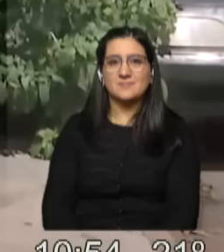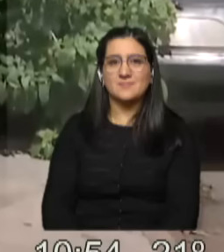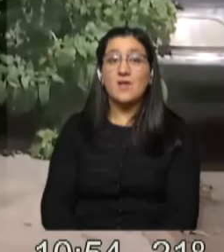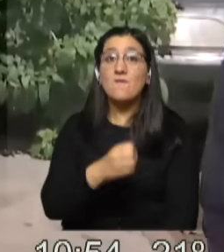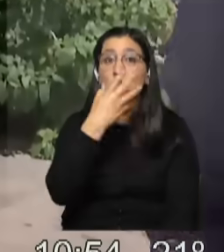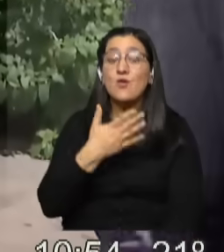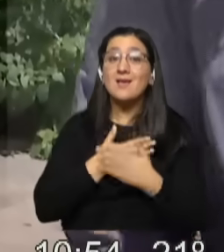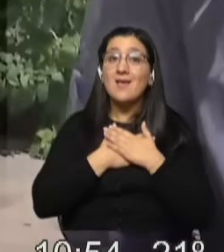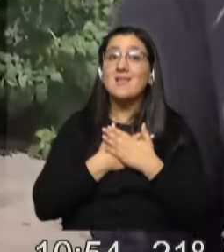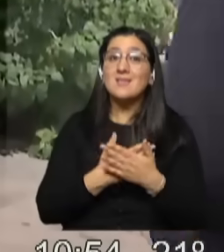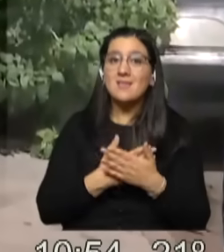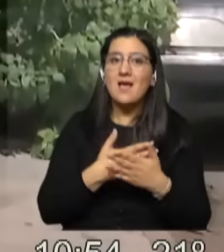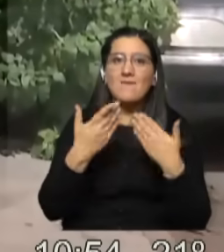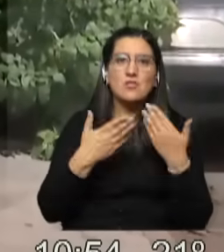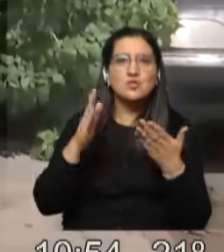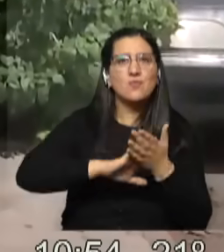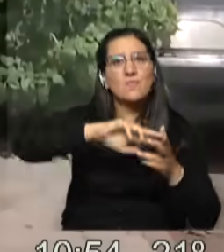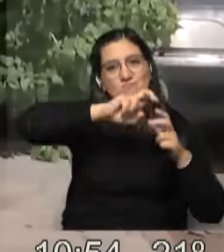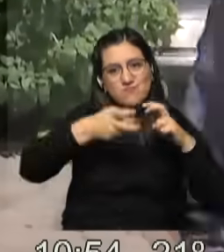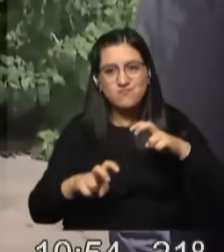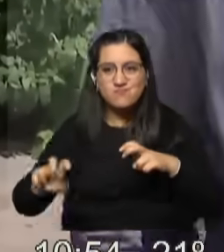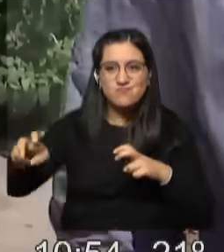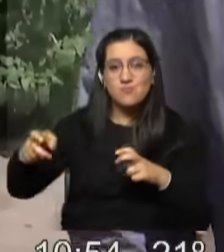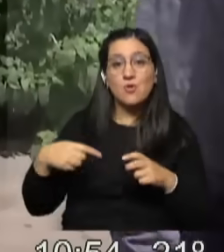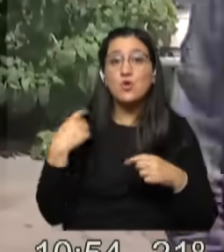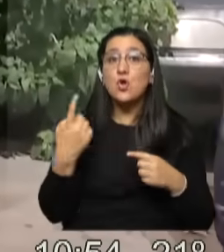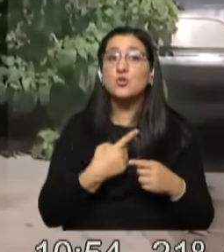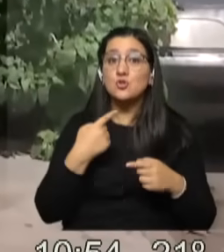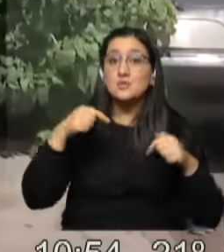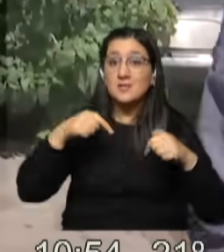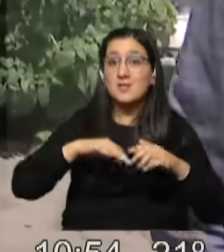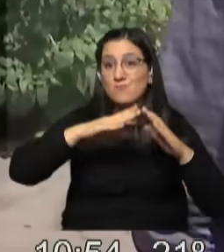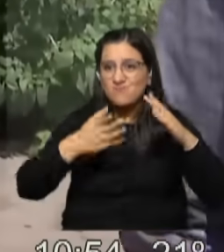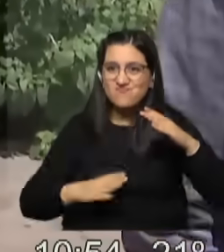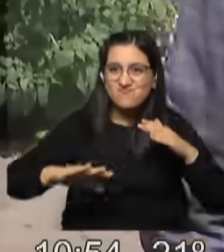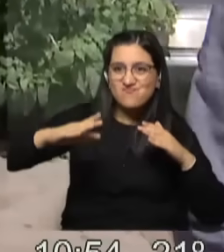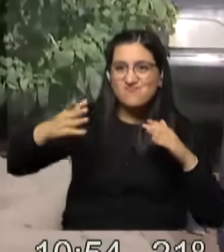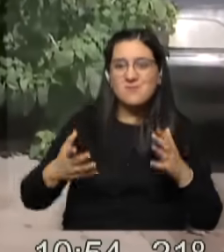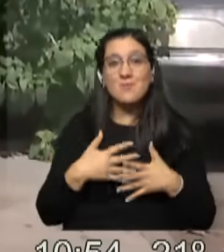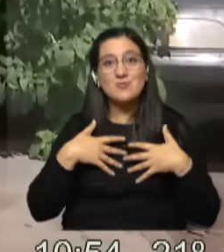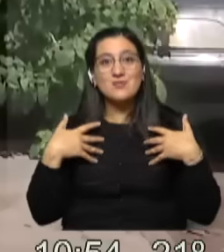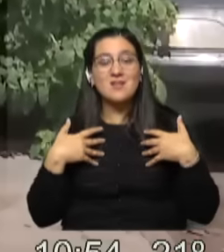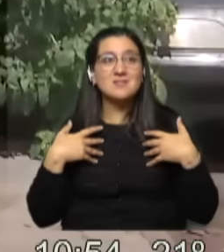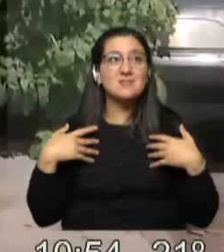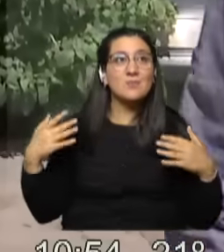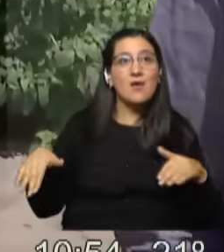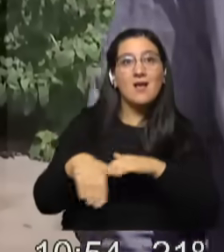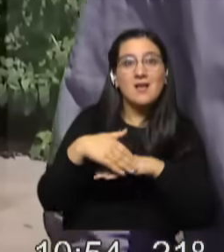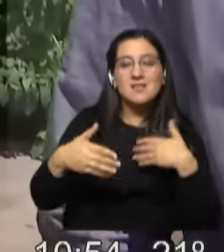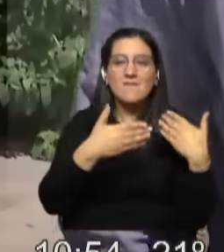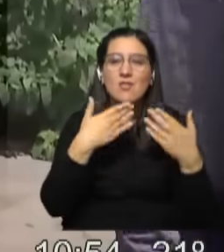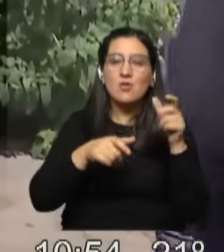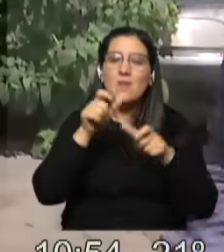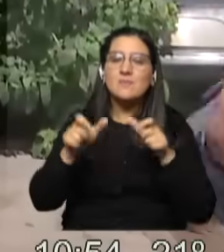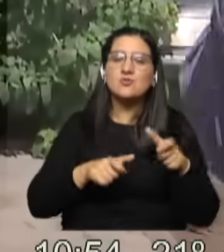calor, querida. Bueno, hablando de montaña rusa, nosotros en esta montaña rusa emocional que es andar en la calle, dialogando con los ciudadanos